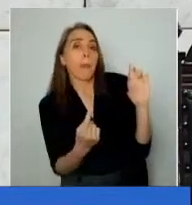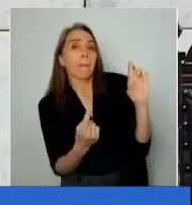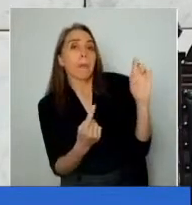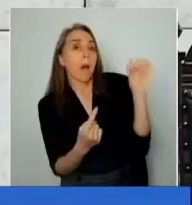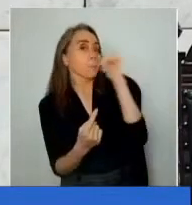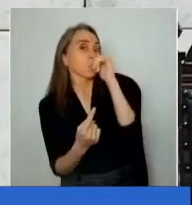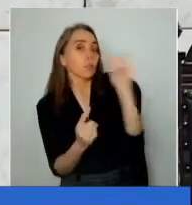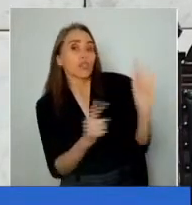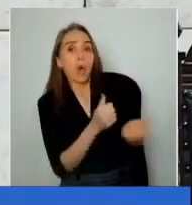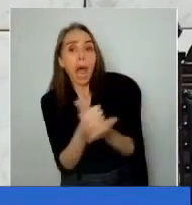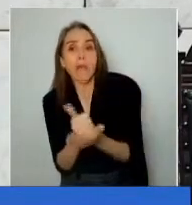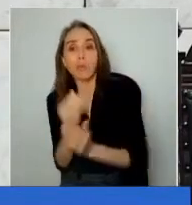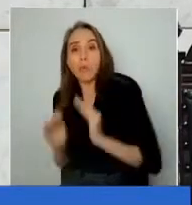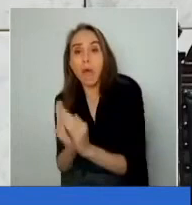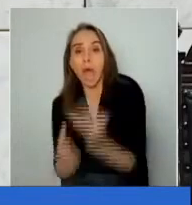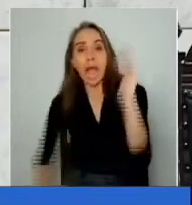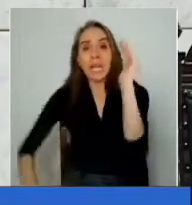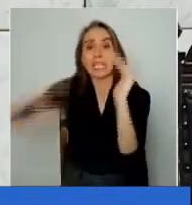económico